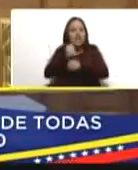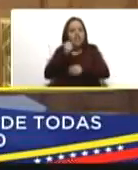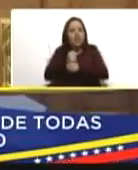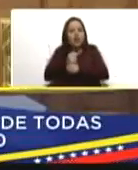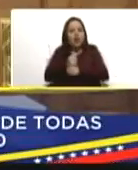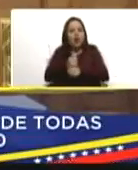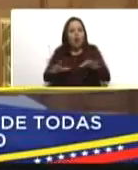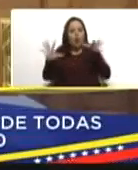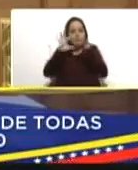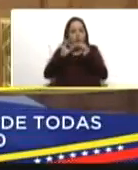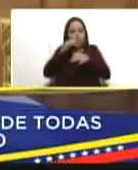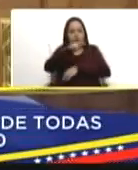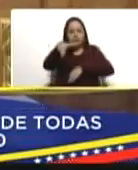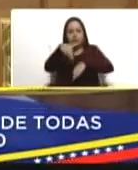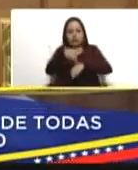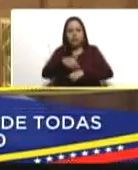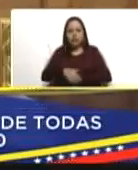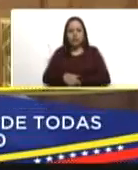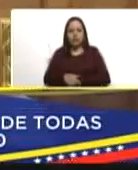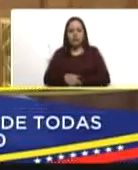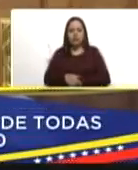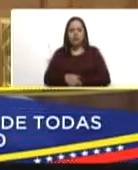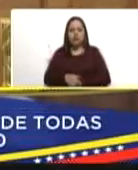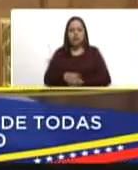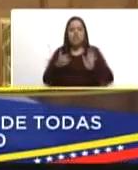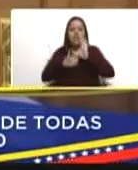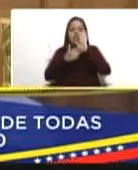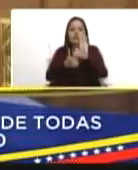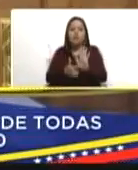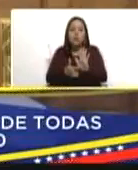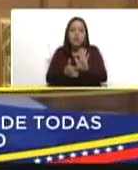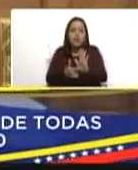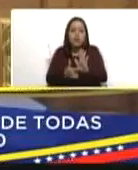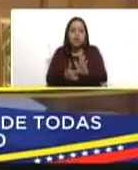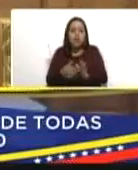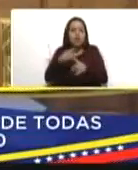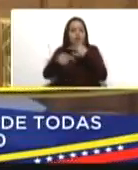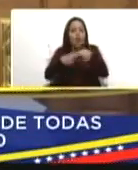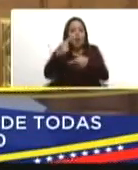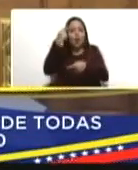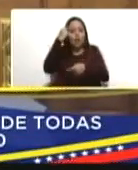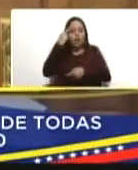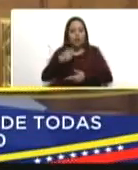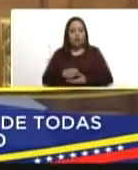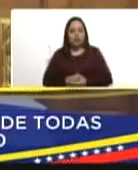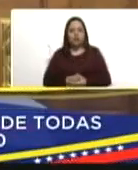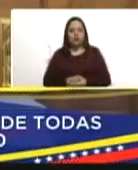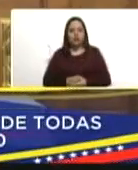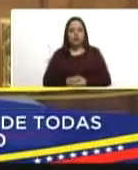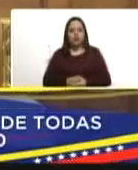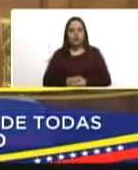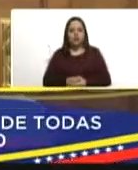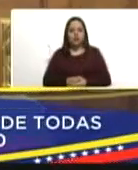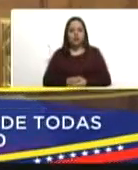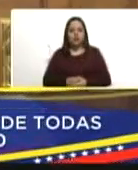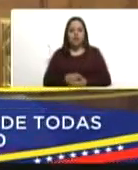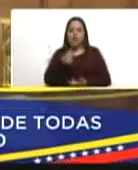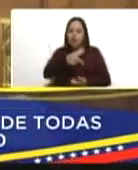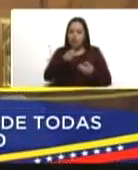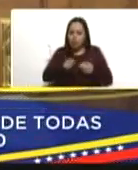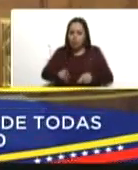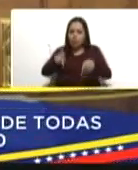Unión nacional que se demuestra todos los días Es una posibilidad